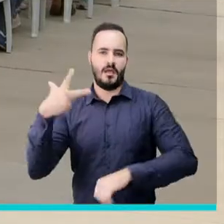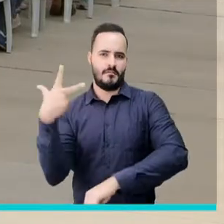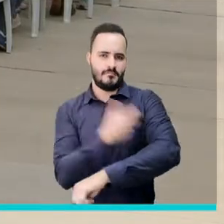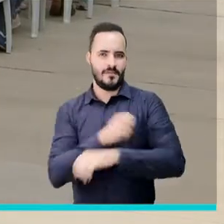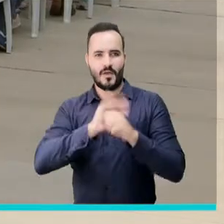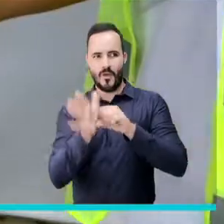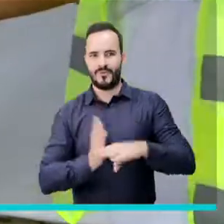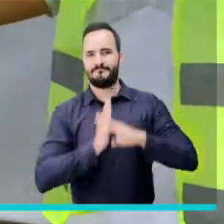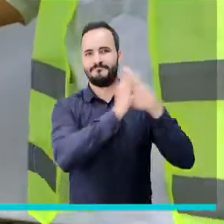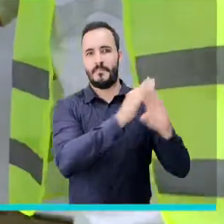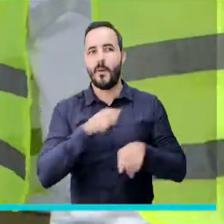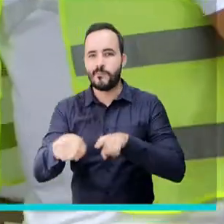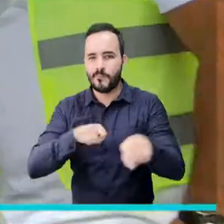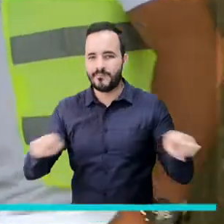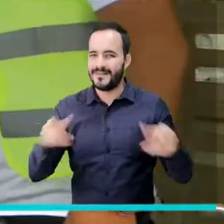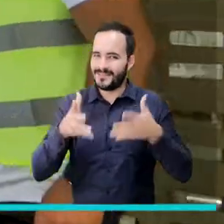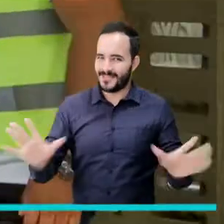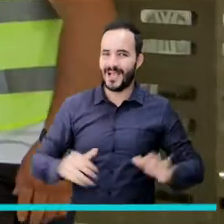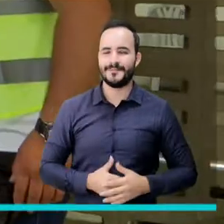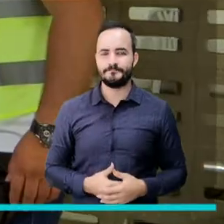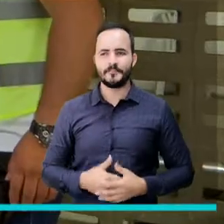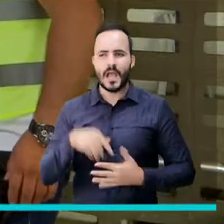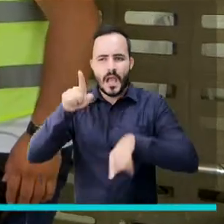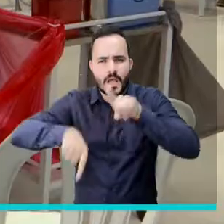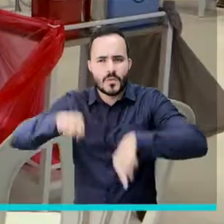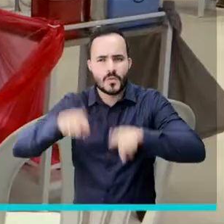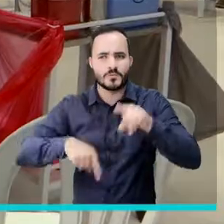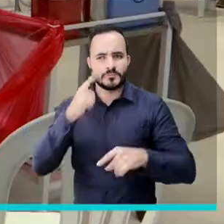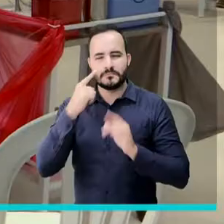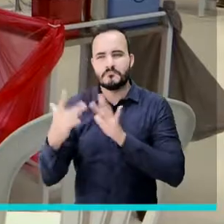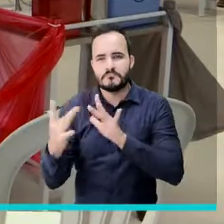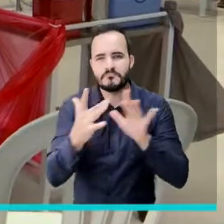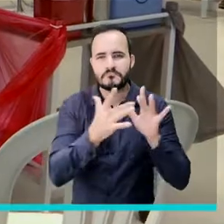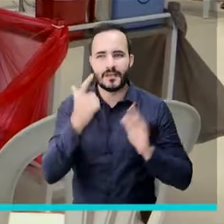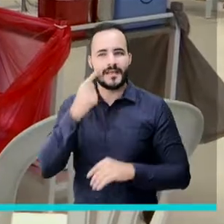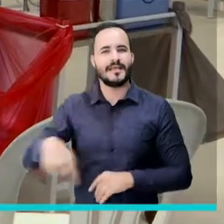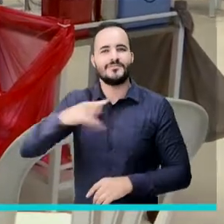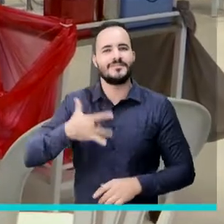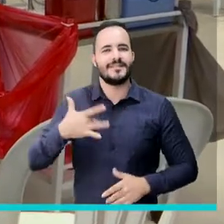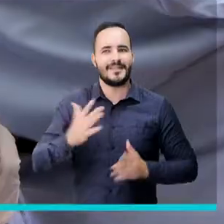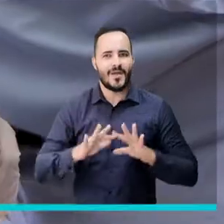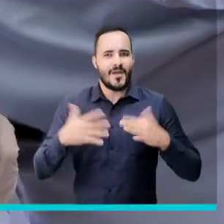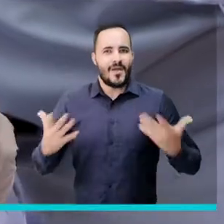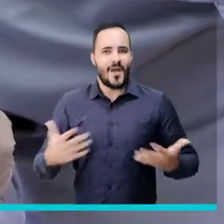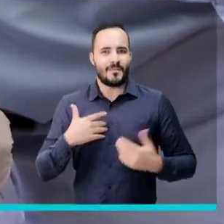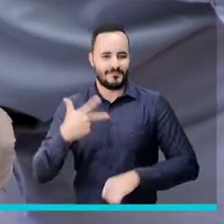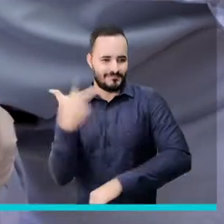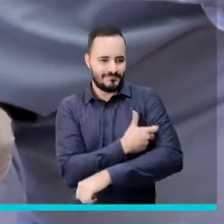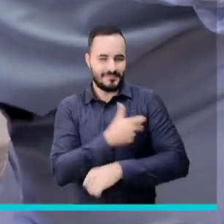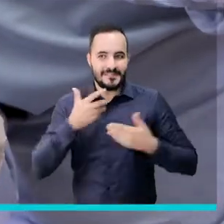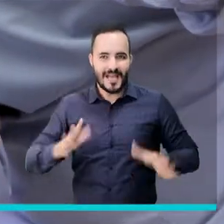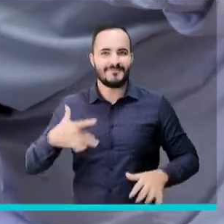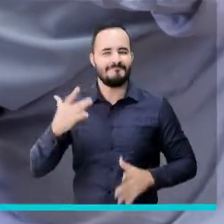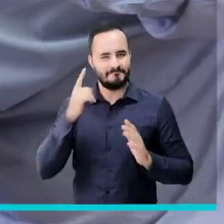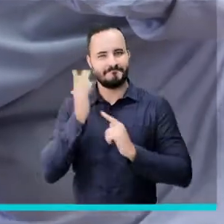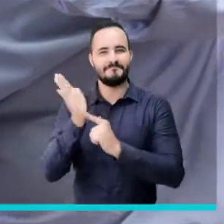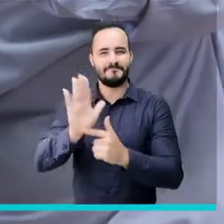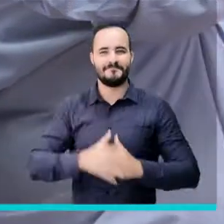la vacuna contra la COVID-19. Hablamos con algunas de ellas para conocer cuáles son sus sentimientos al recibir el